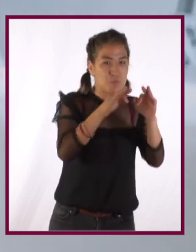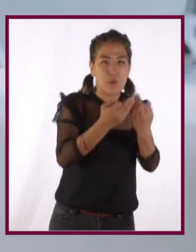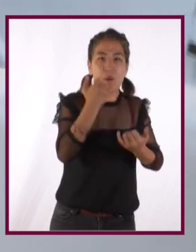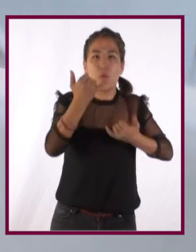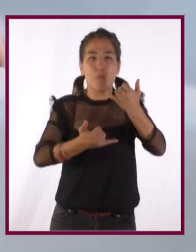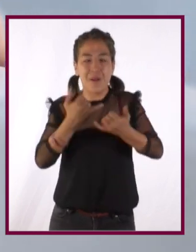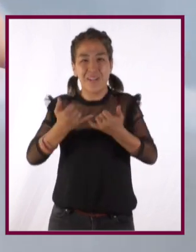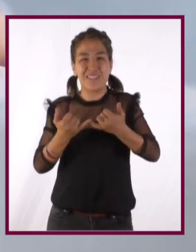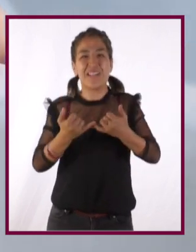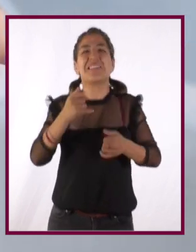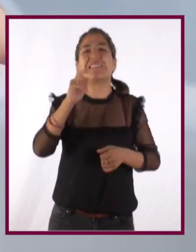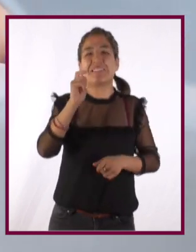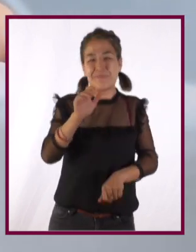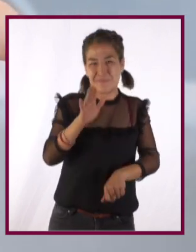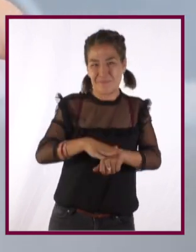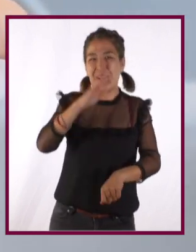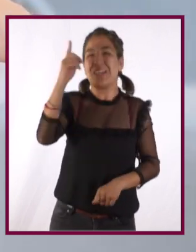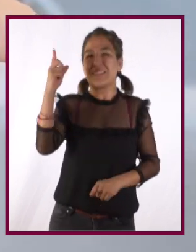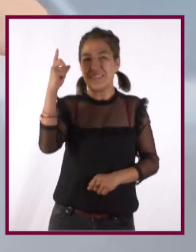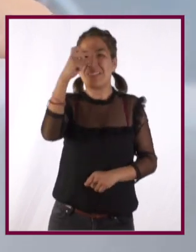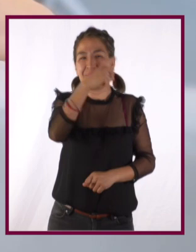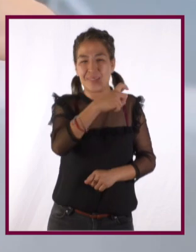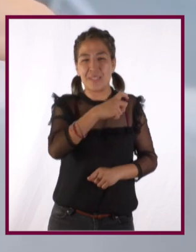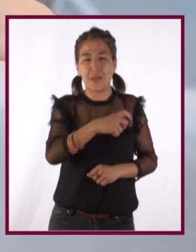tengamos es más difícil poder